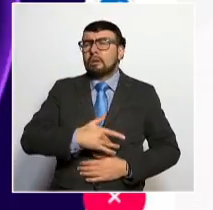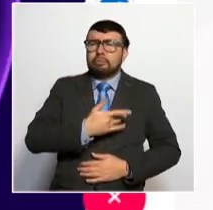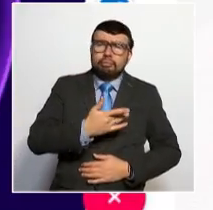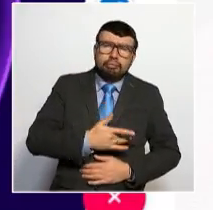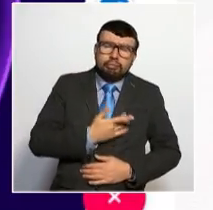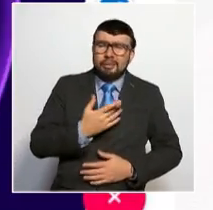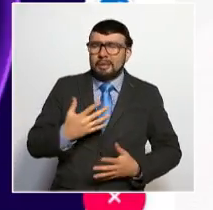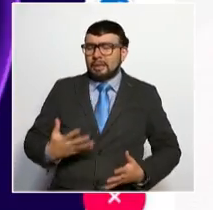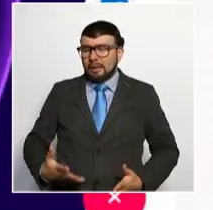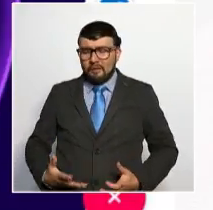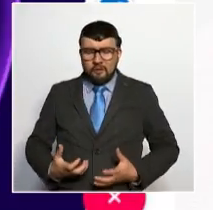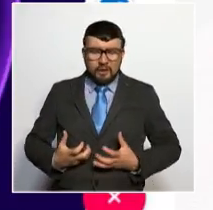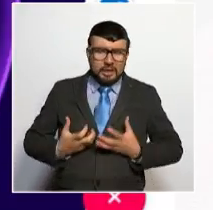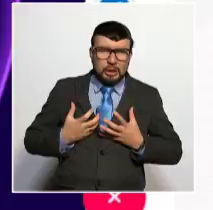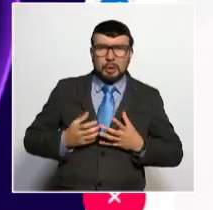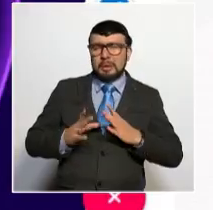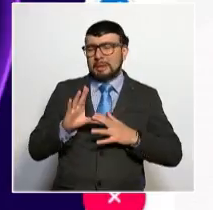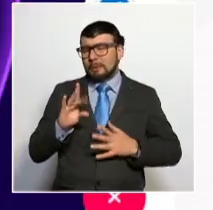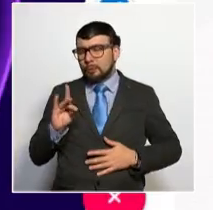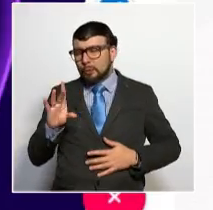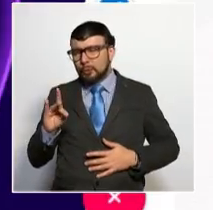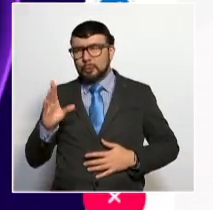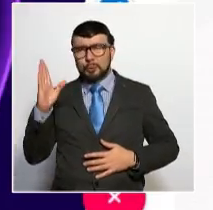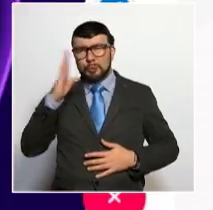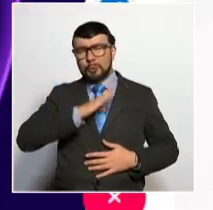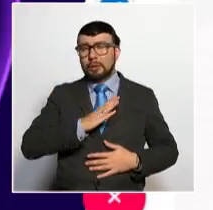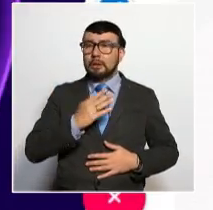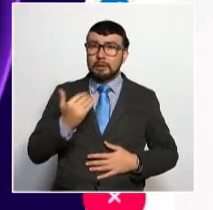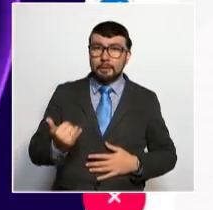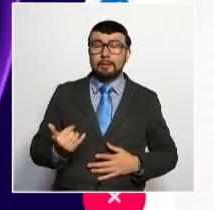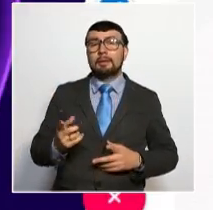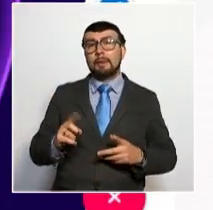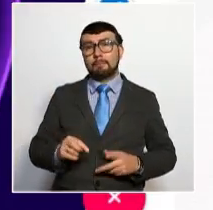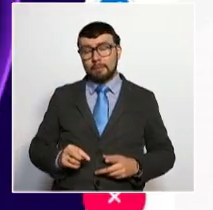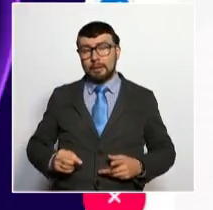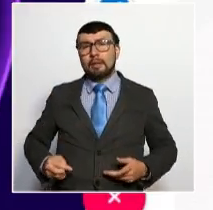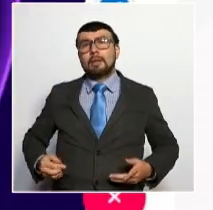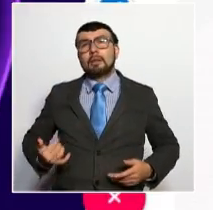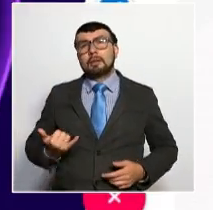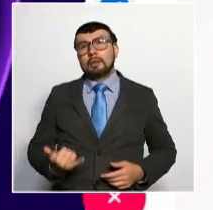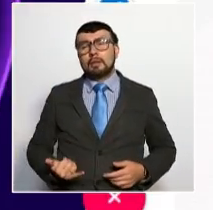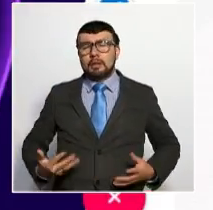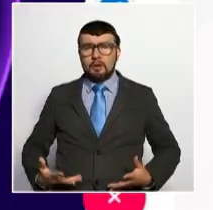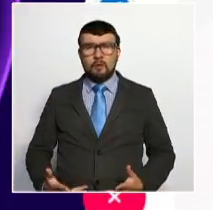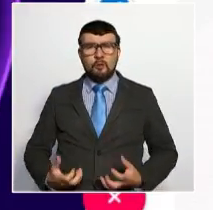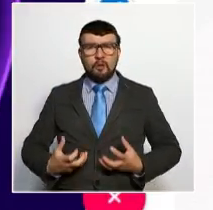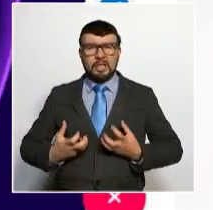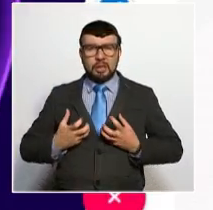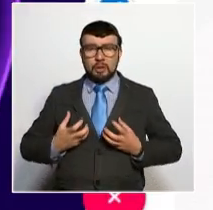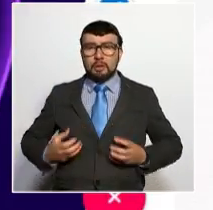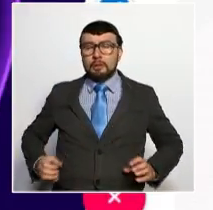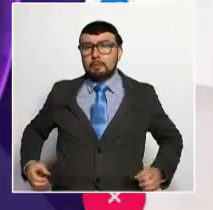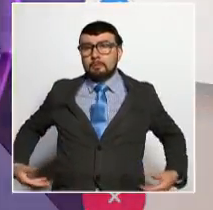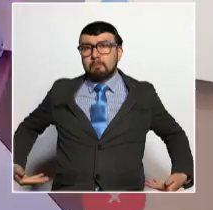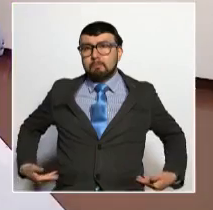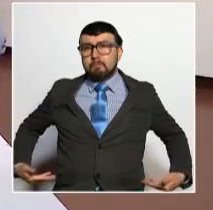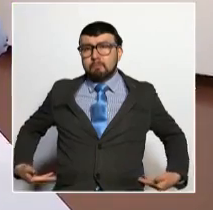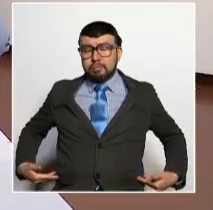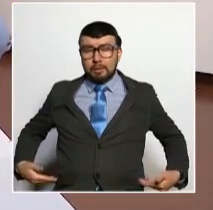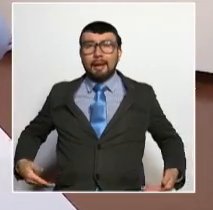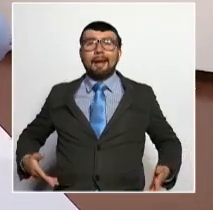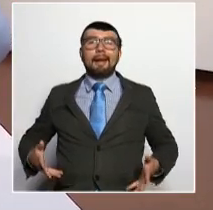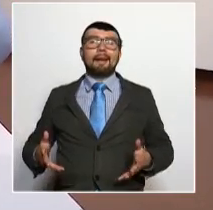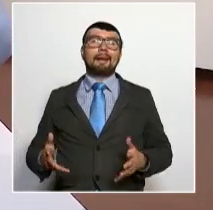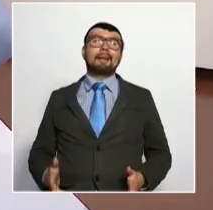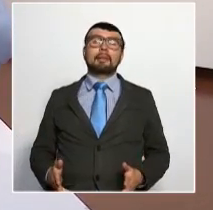solo de muchas infecciones y flujos, sino también a sufrir de infecciones urinarias, porque todo puede estar conectado por redes venosas. Entonces, por esto